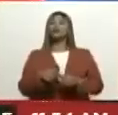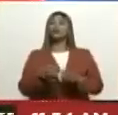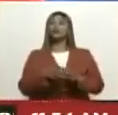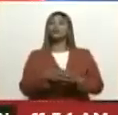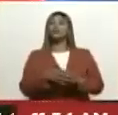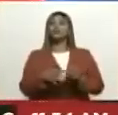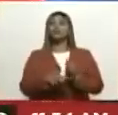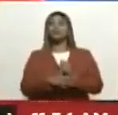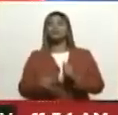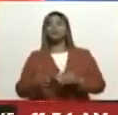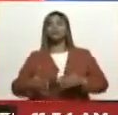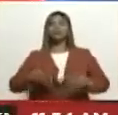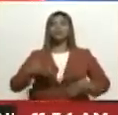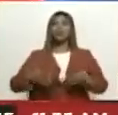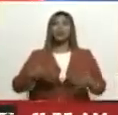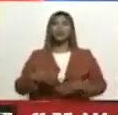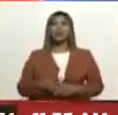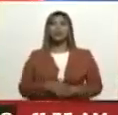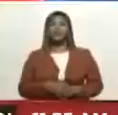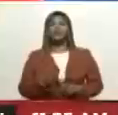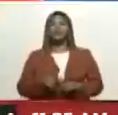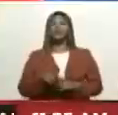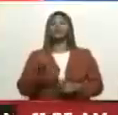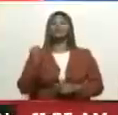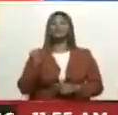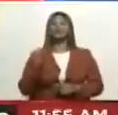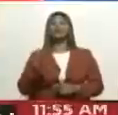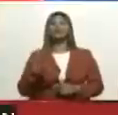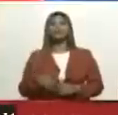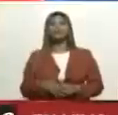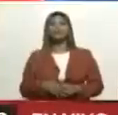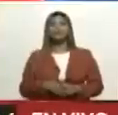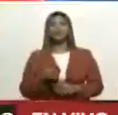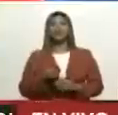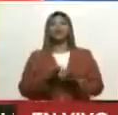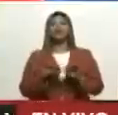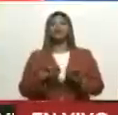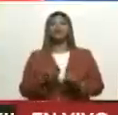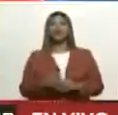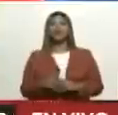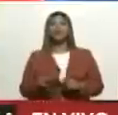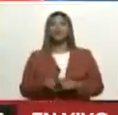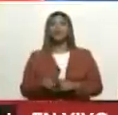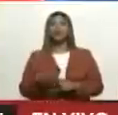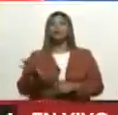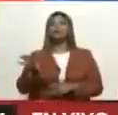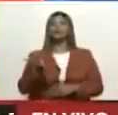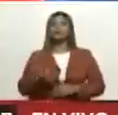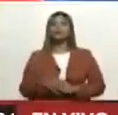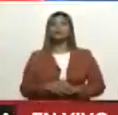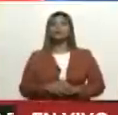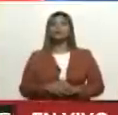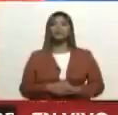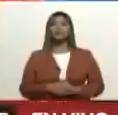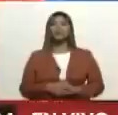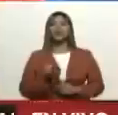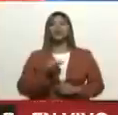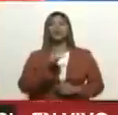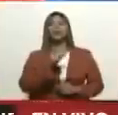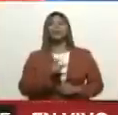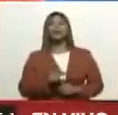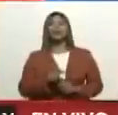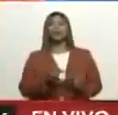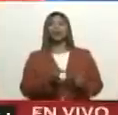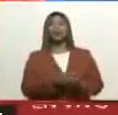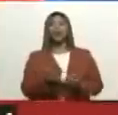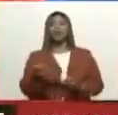delinquir, etcétera, el homicidio, es una modalidad de extorsión. Estas personas, estas